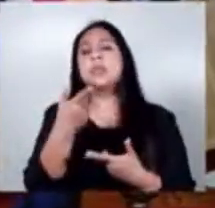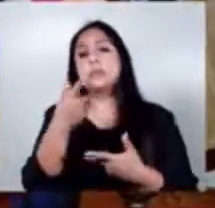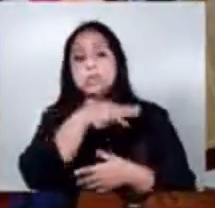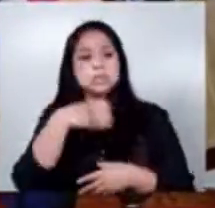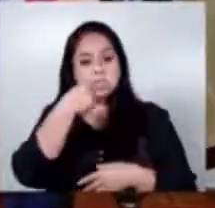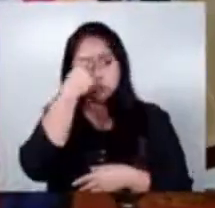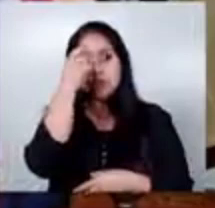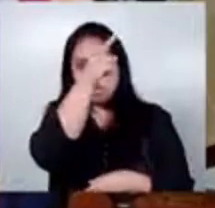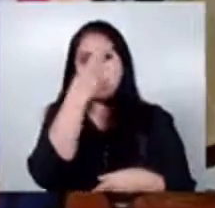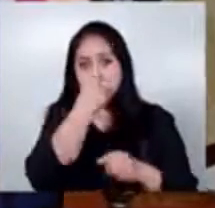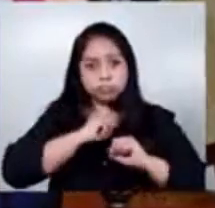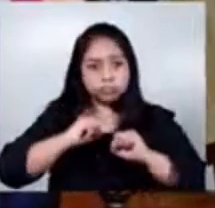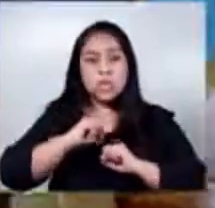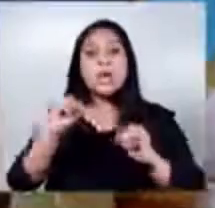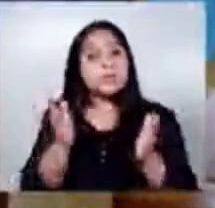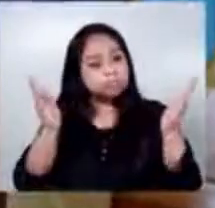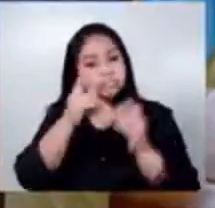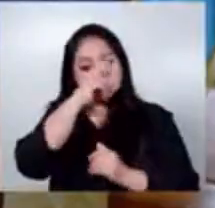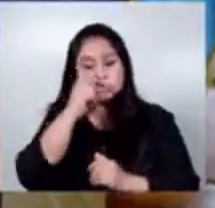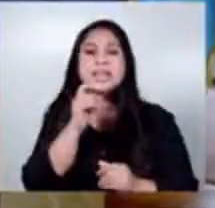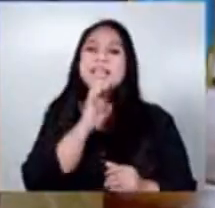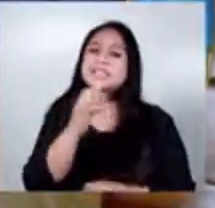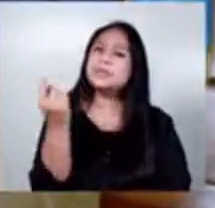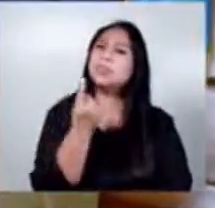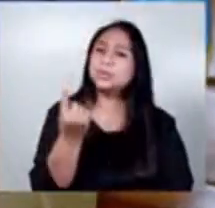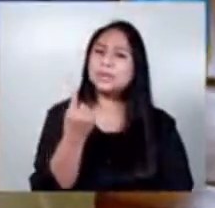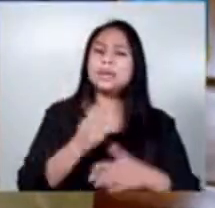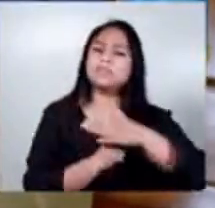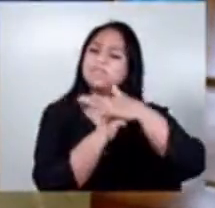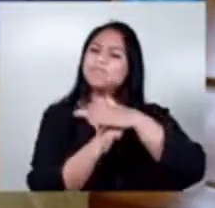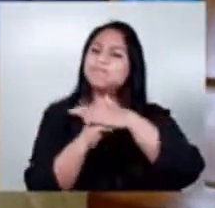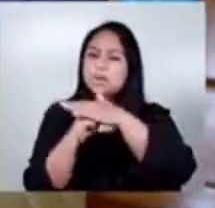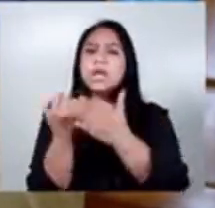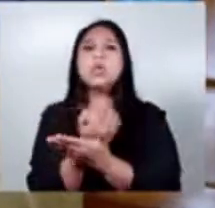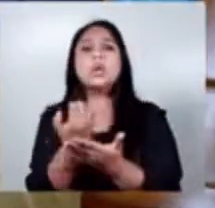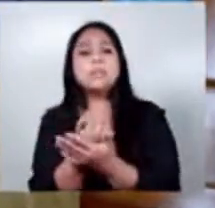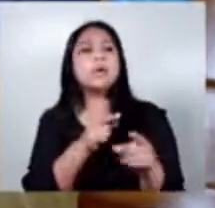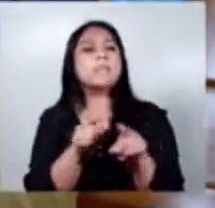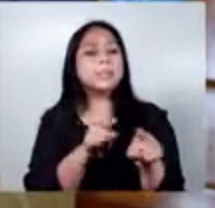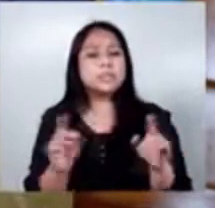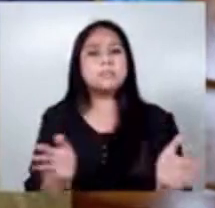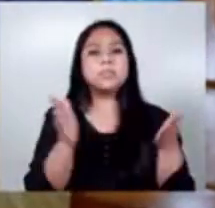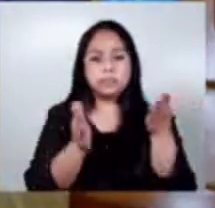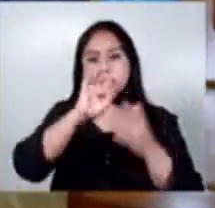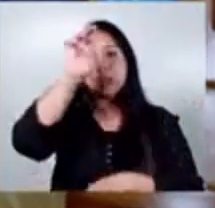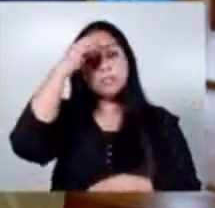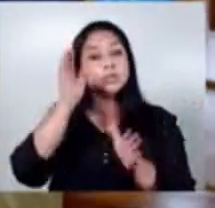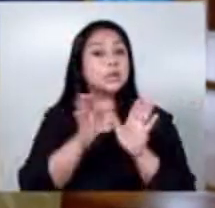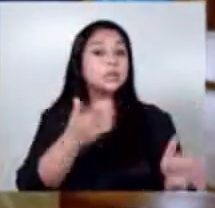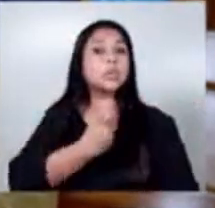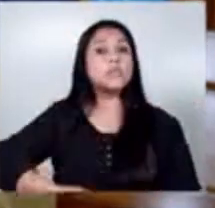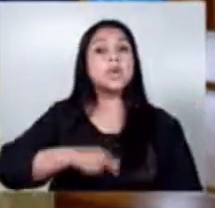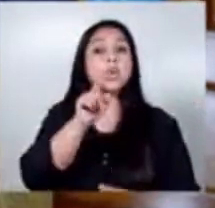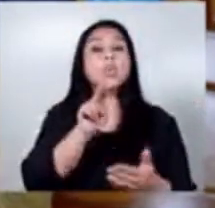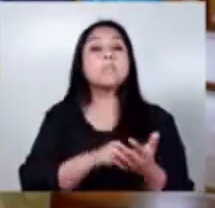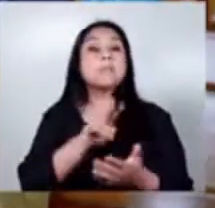Departamento de Movilidad Laboral del Ministerio de Trabajo. La generación de empleo es parte esencial del pilar estratégico Economía, Competitividad y Prosperidad de la